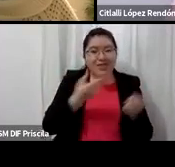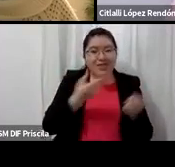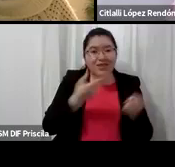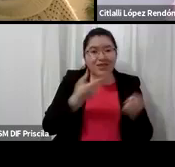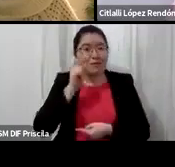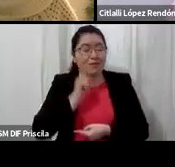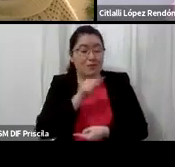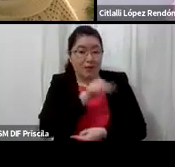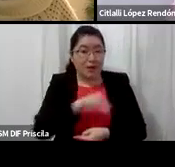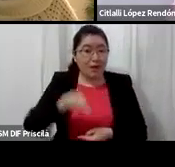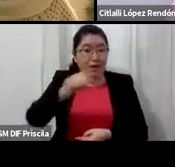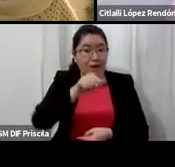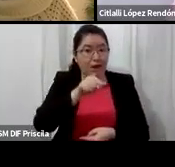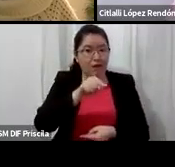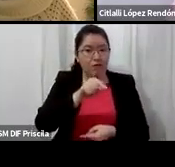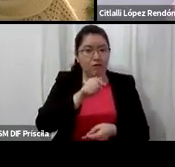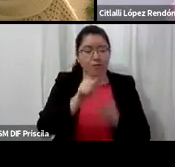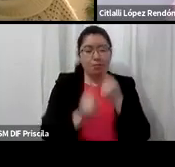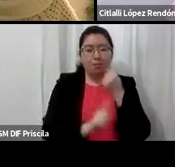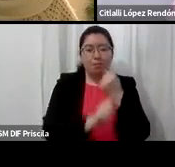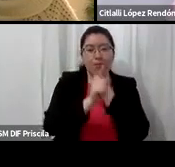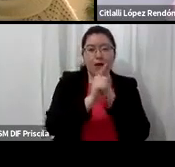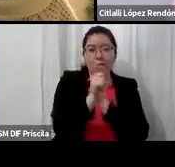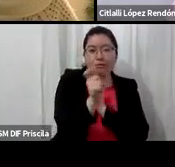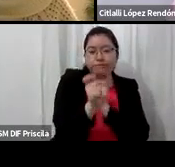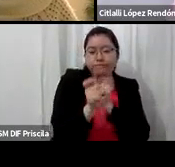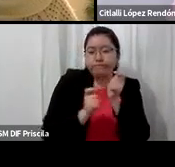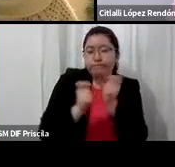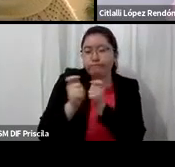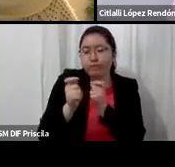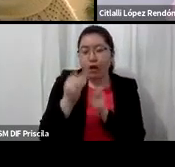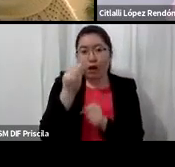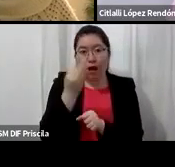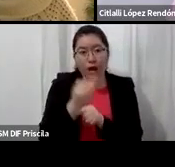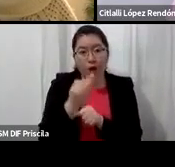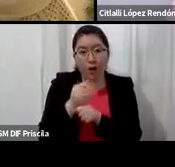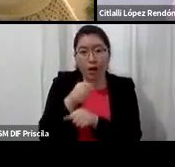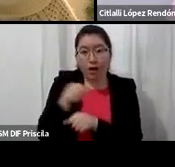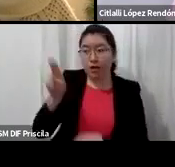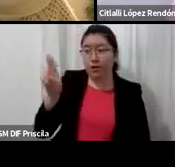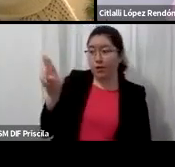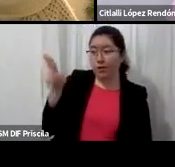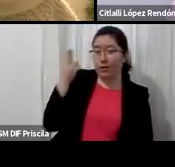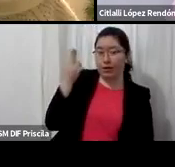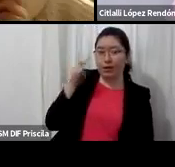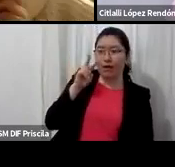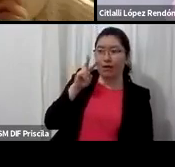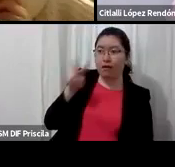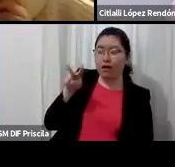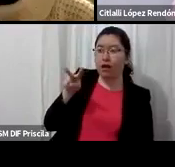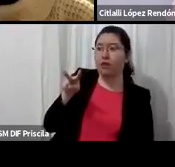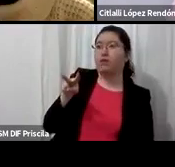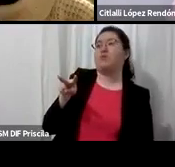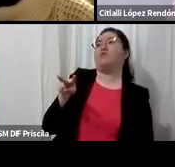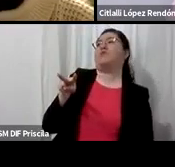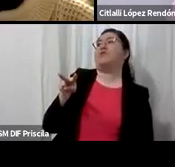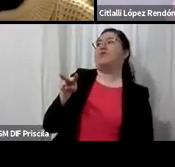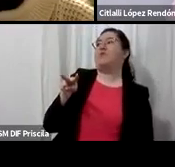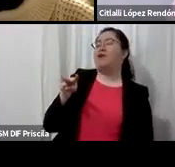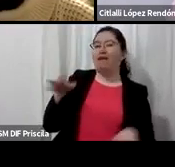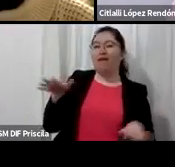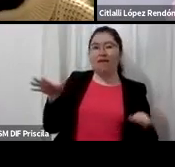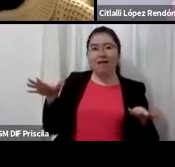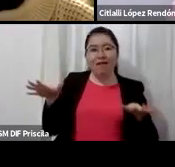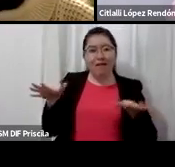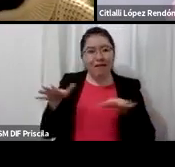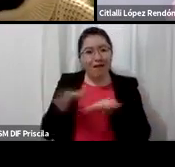mediadores de conflictos, hoy los puedes ver en la universidad y son otros. Son verdaderamente, no es que yo